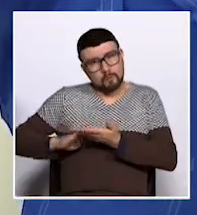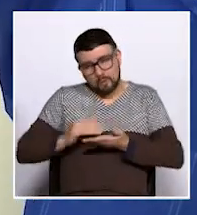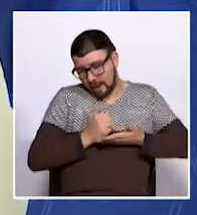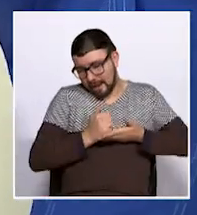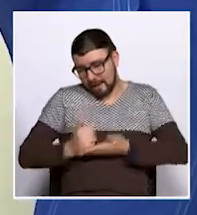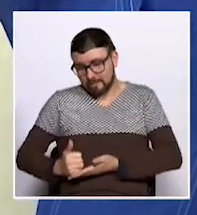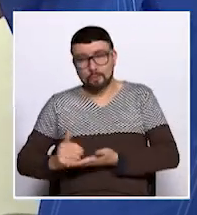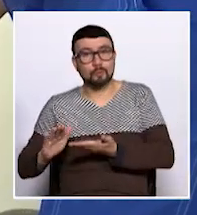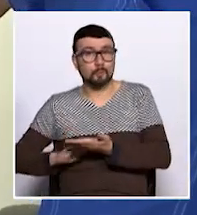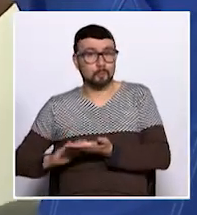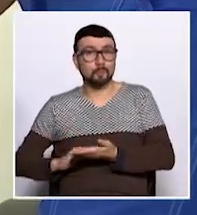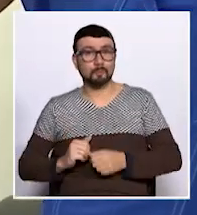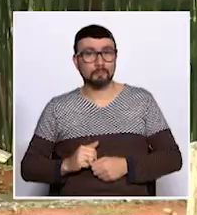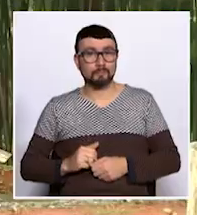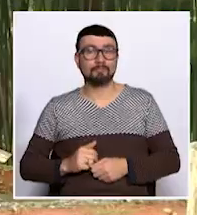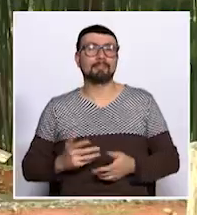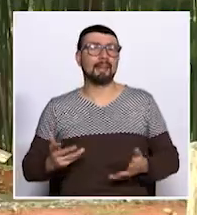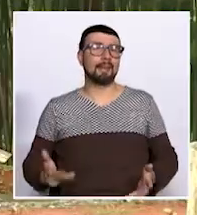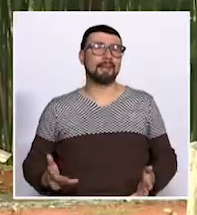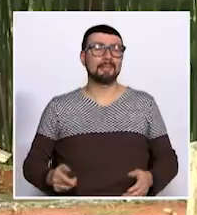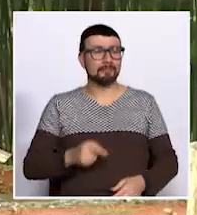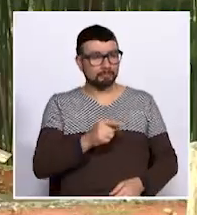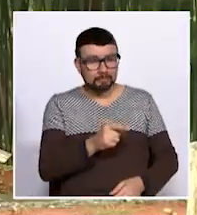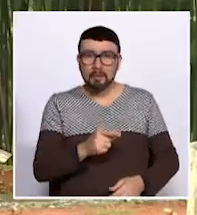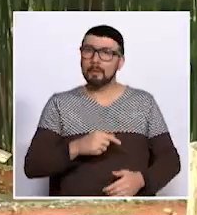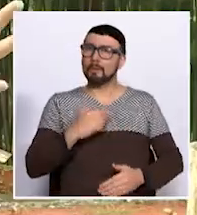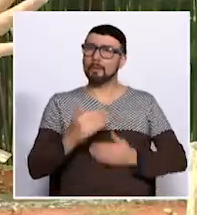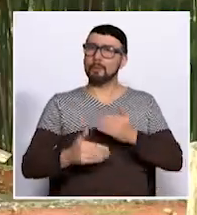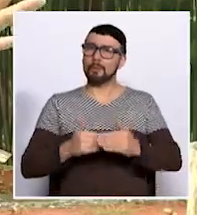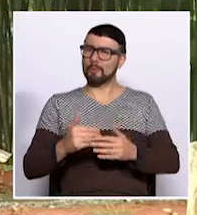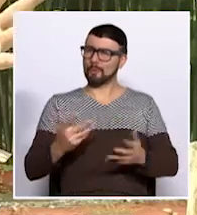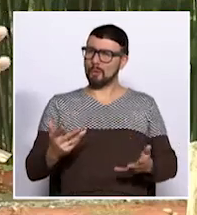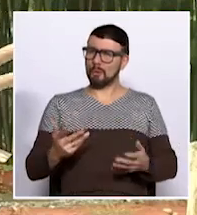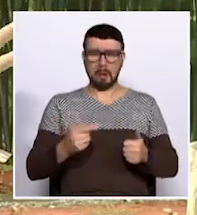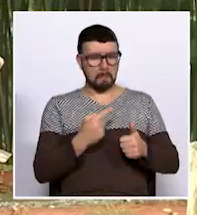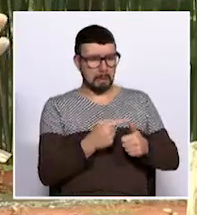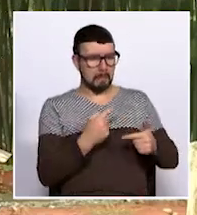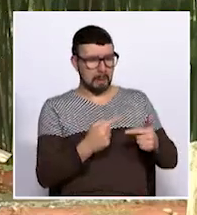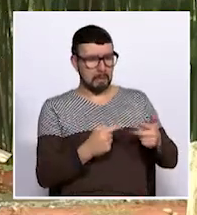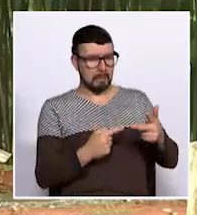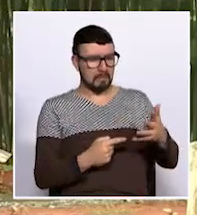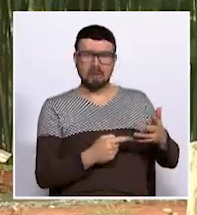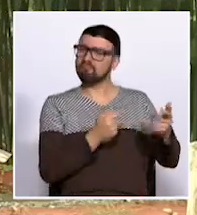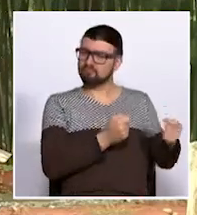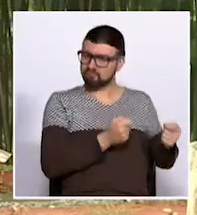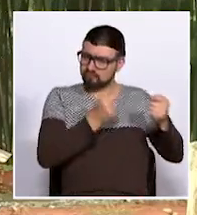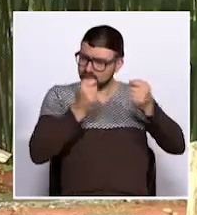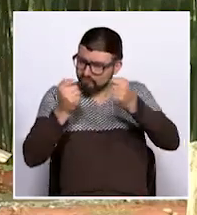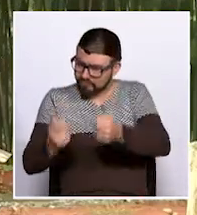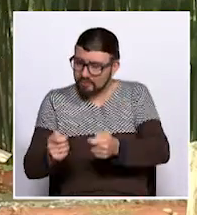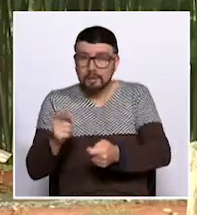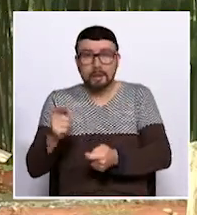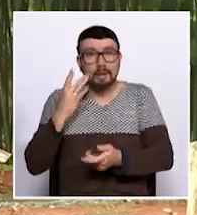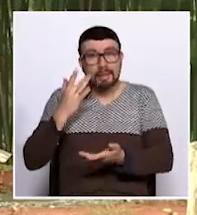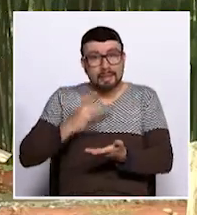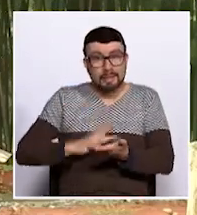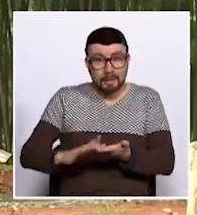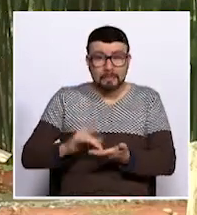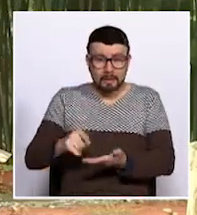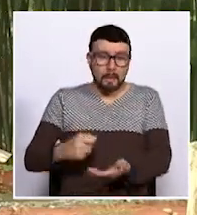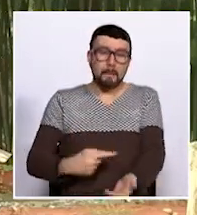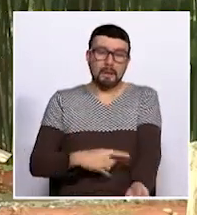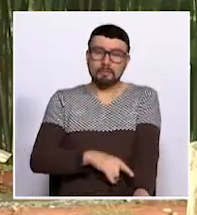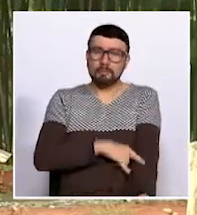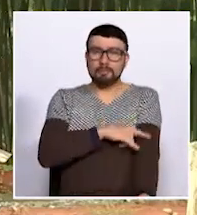Entonces, miren cómo es el proceso y cómo tratamos de unir todo el proceso de desintoxicación y de limpieza que hace la quelación y el